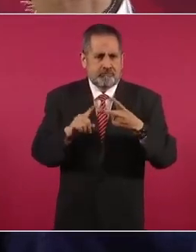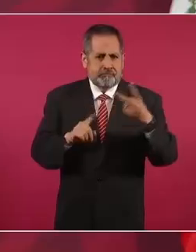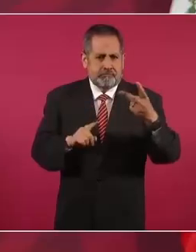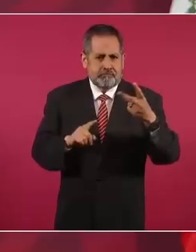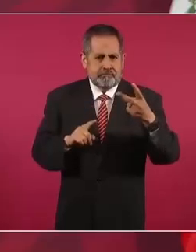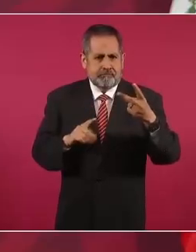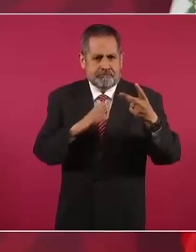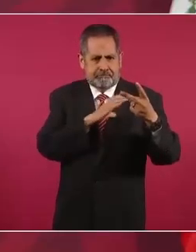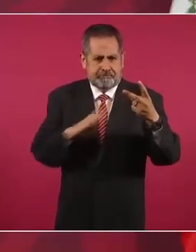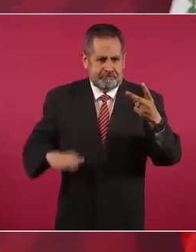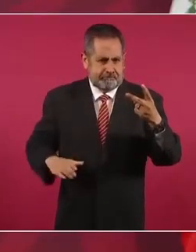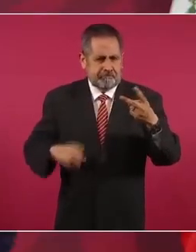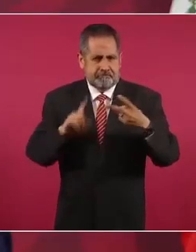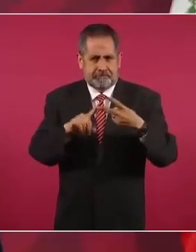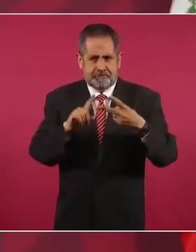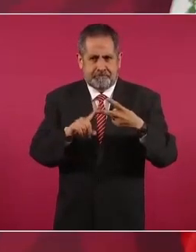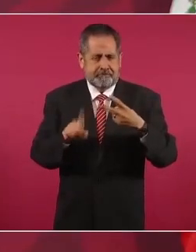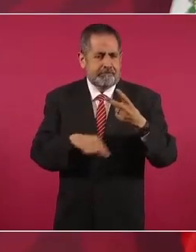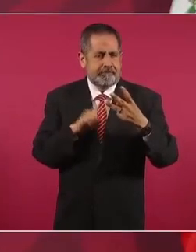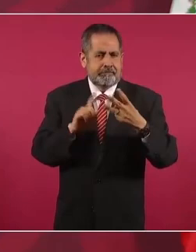su candidato o candidata.